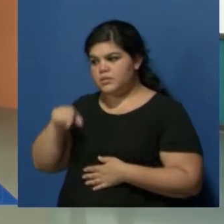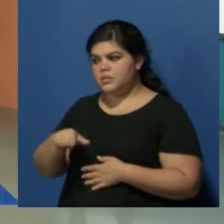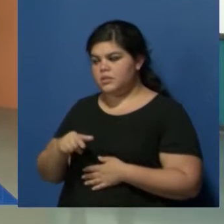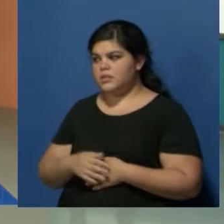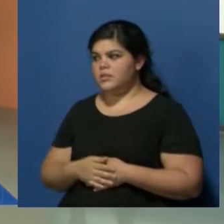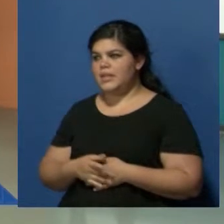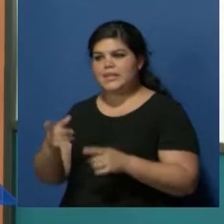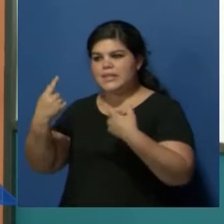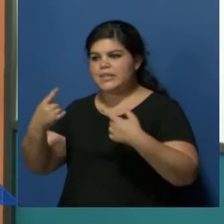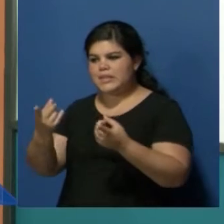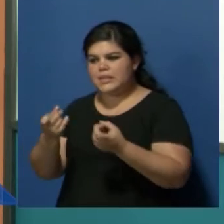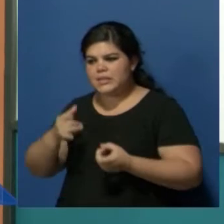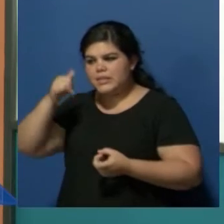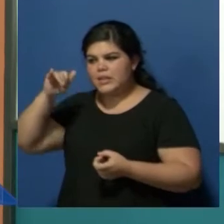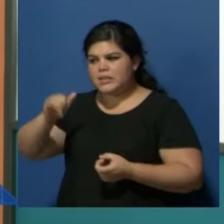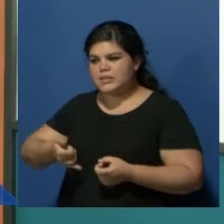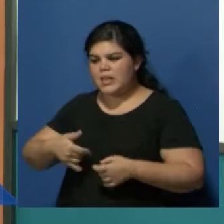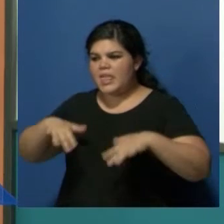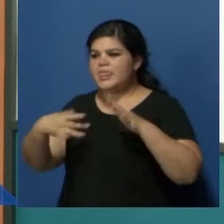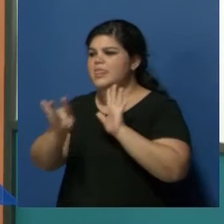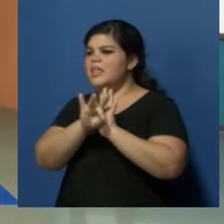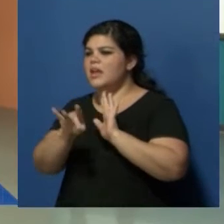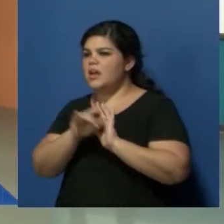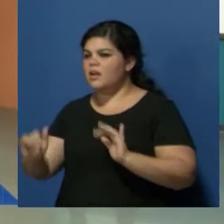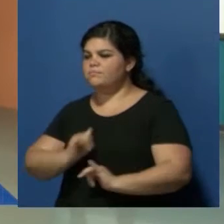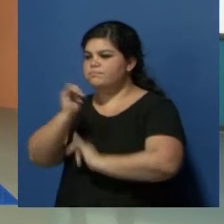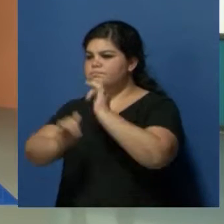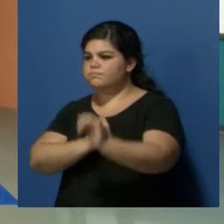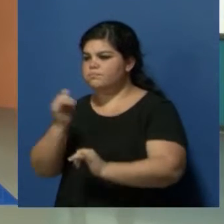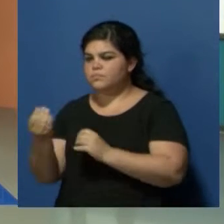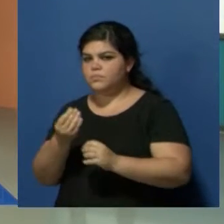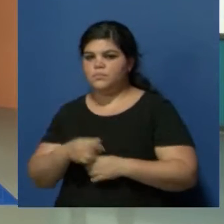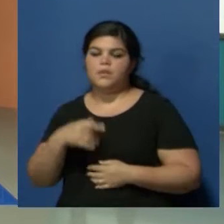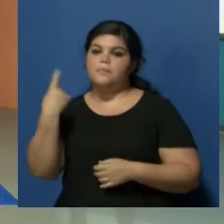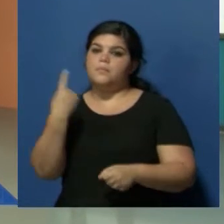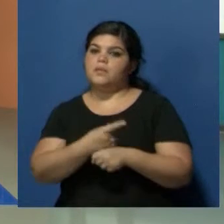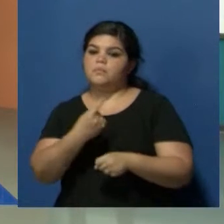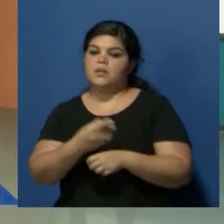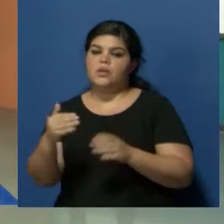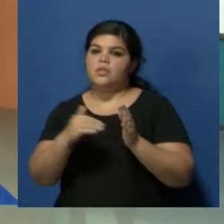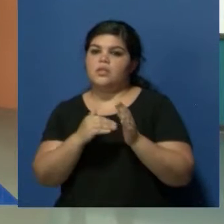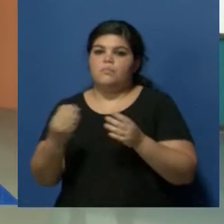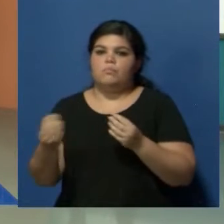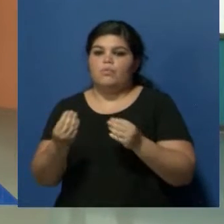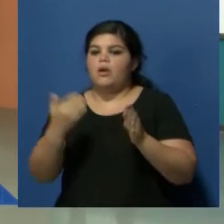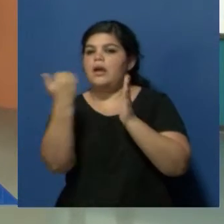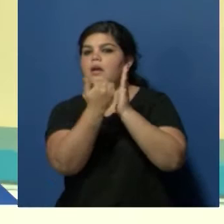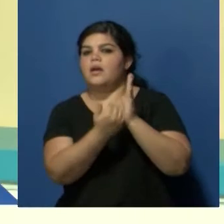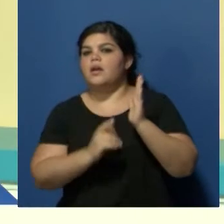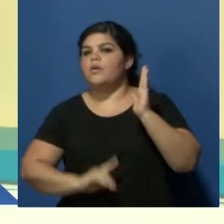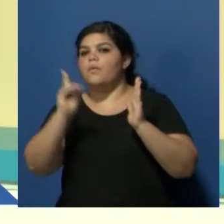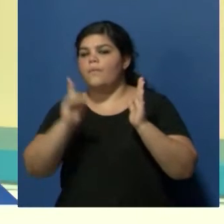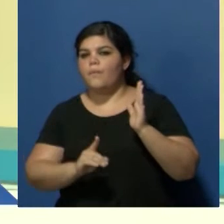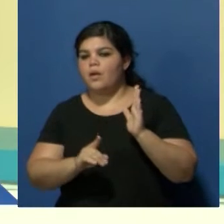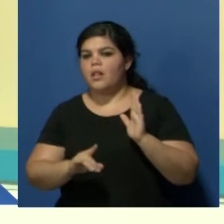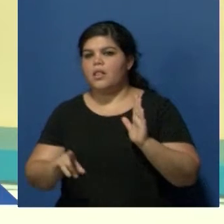una declaración de emergencia de este tipo? Lo que habría que pensar es qué va a implicar realmente. Claro. Una declaración es eso, es una